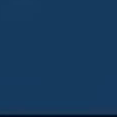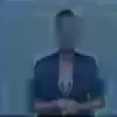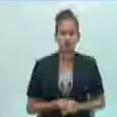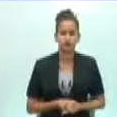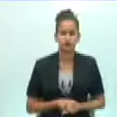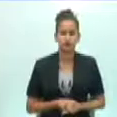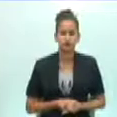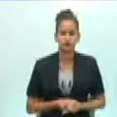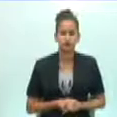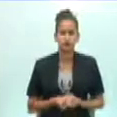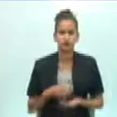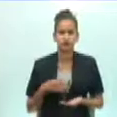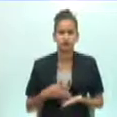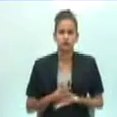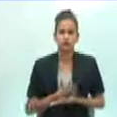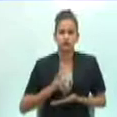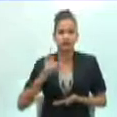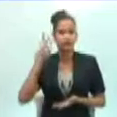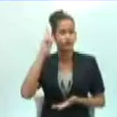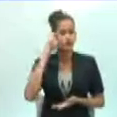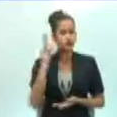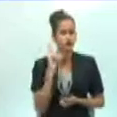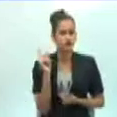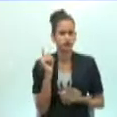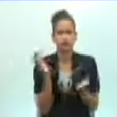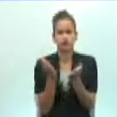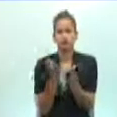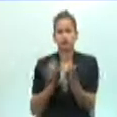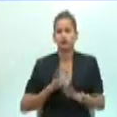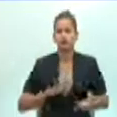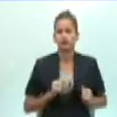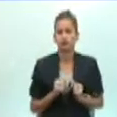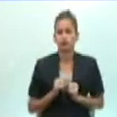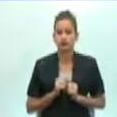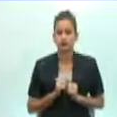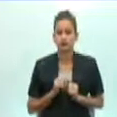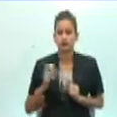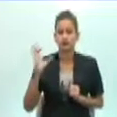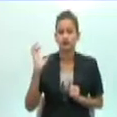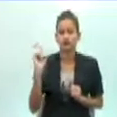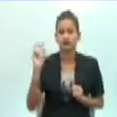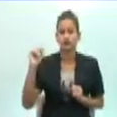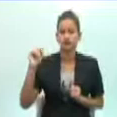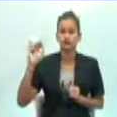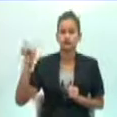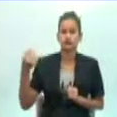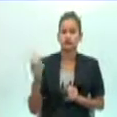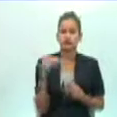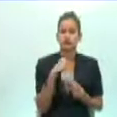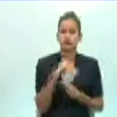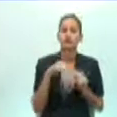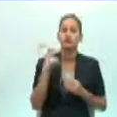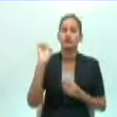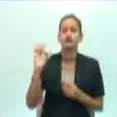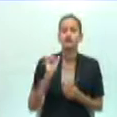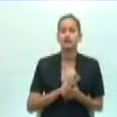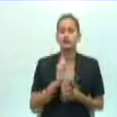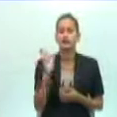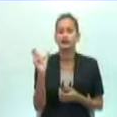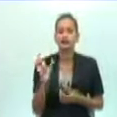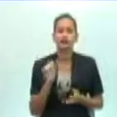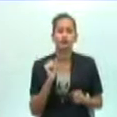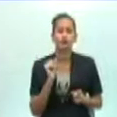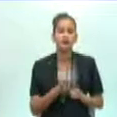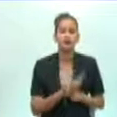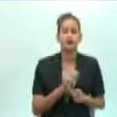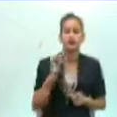Continuamos recordando, y esto lo habíamos trabajado ya, que la conjunción I se cambia por E delante de palabras que comienzan con I o con I